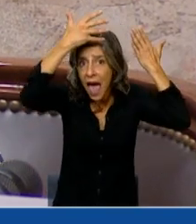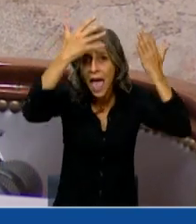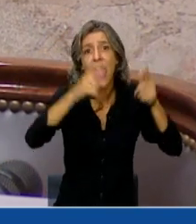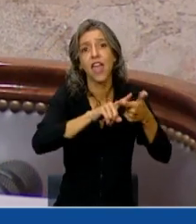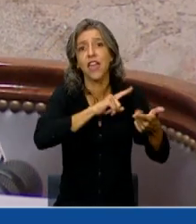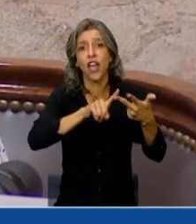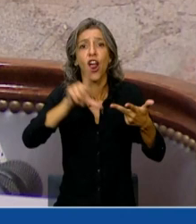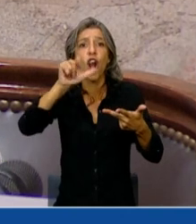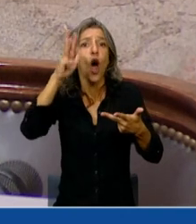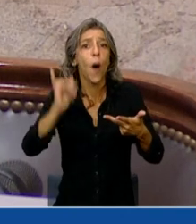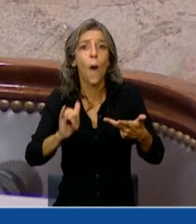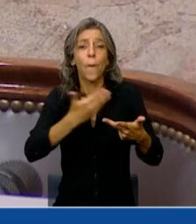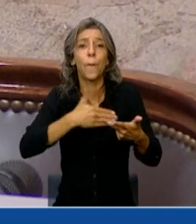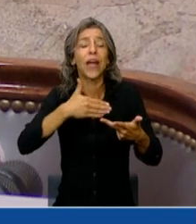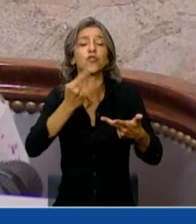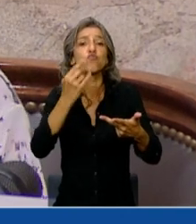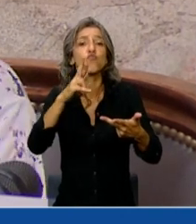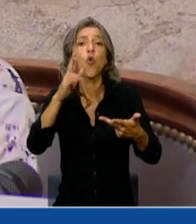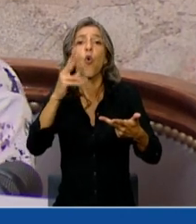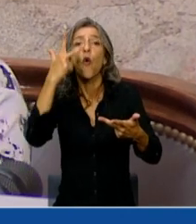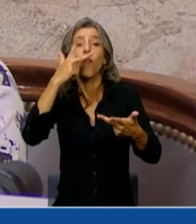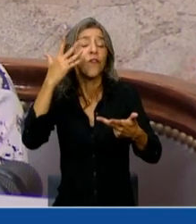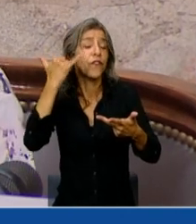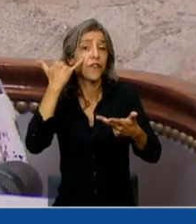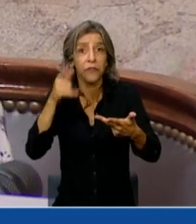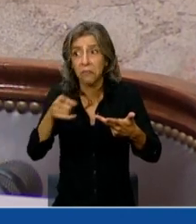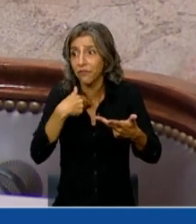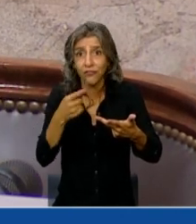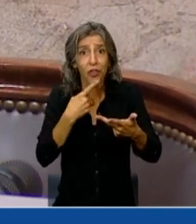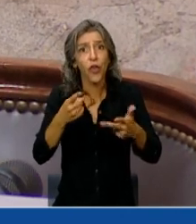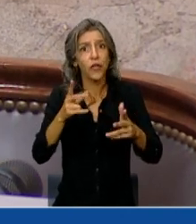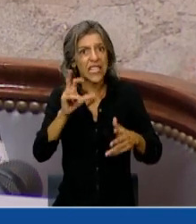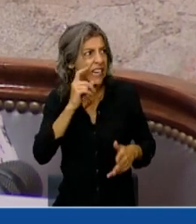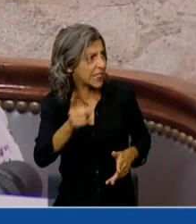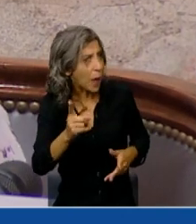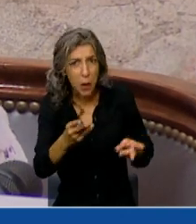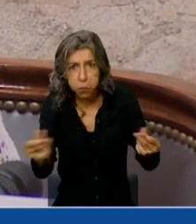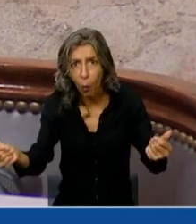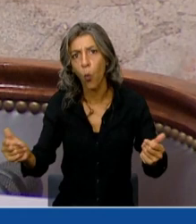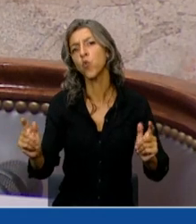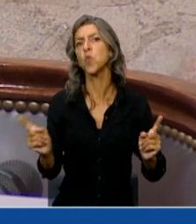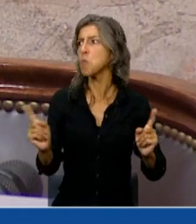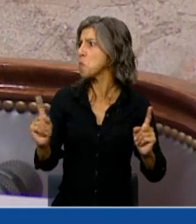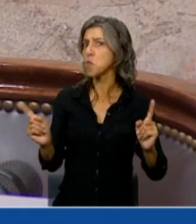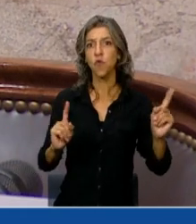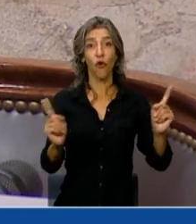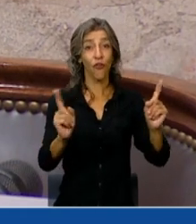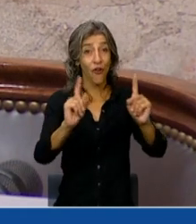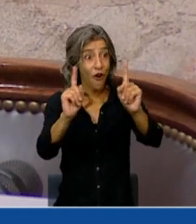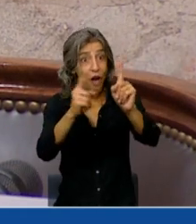paran de negar los 30.000 detenidos desaparecidos. Pero justamente estos 40 años tienen un enorme